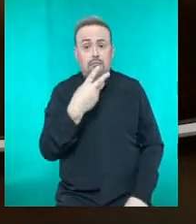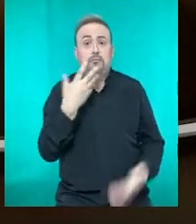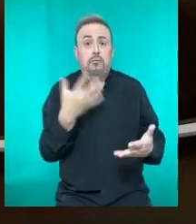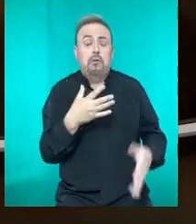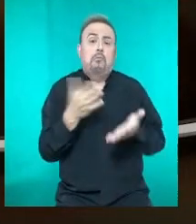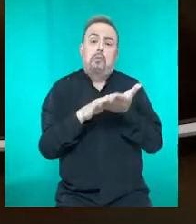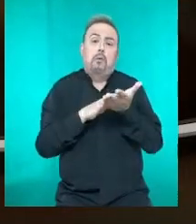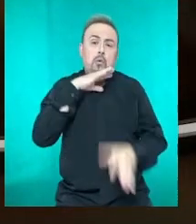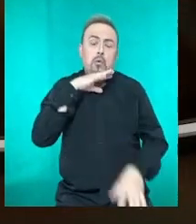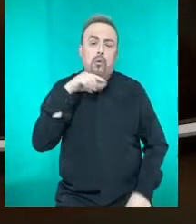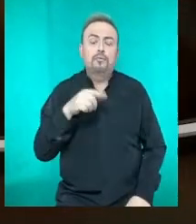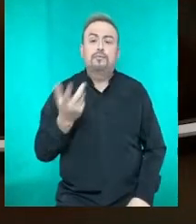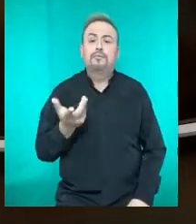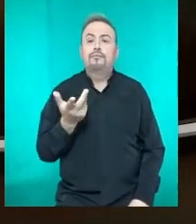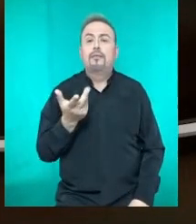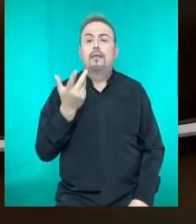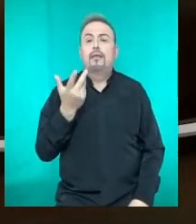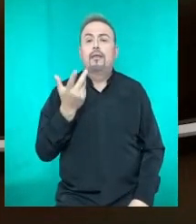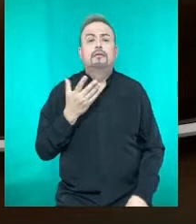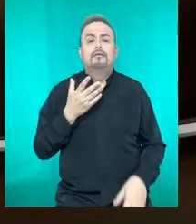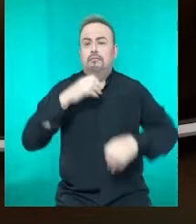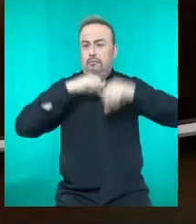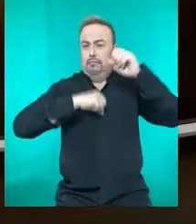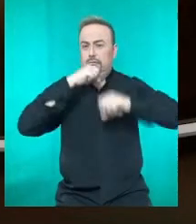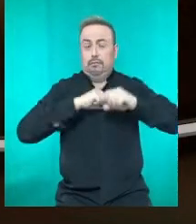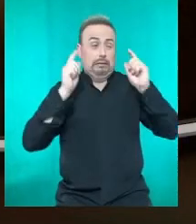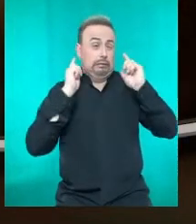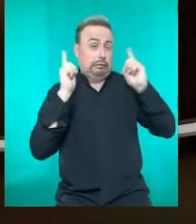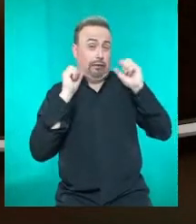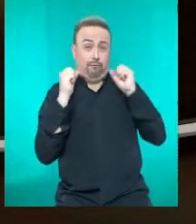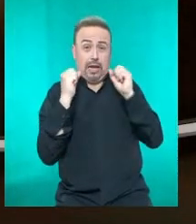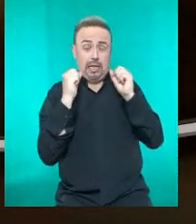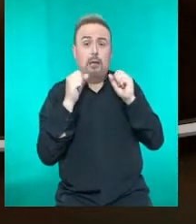por ejemplo, en faenas donde el ruido es muy alto.